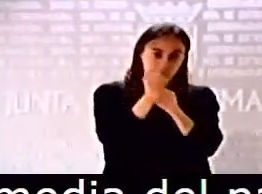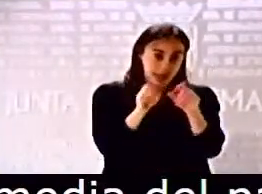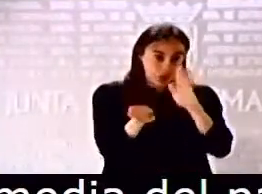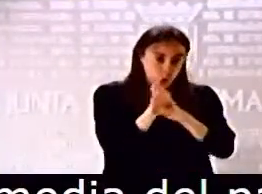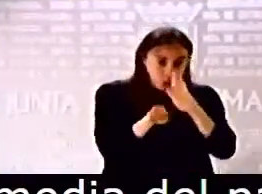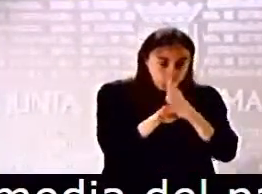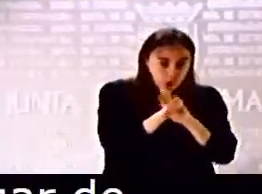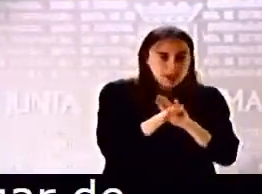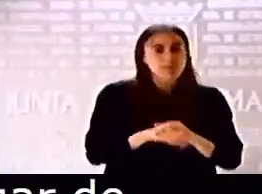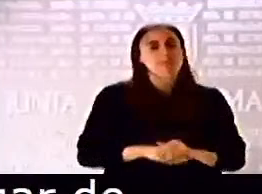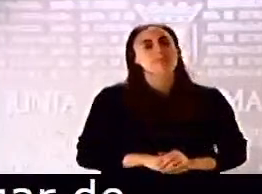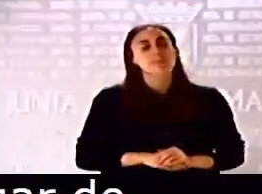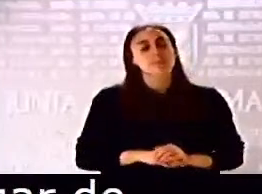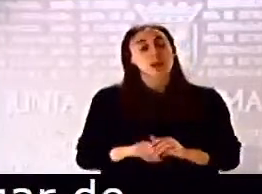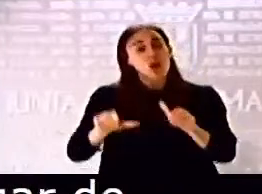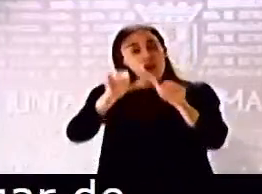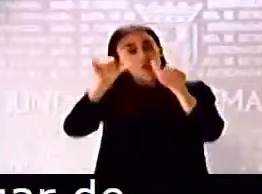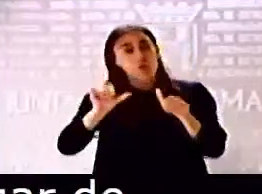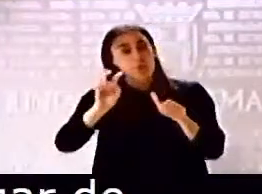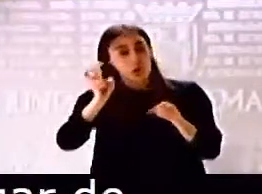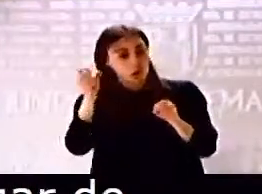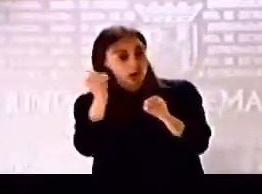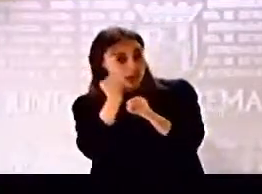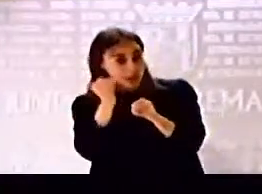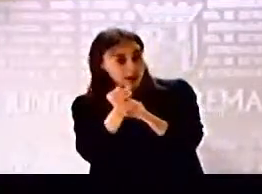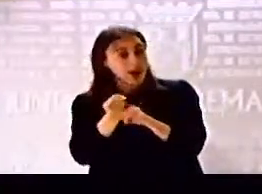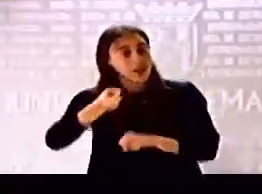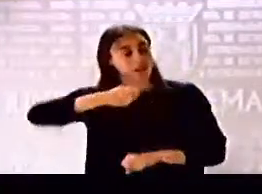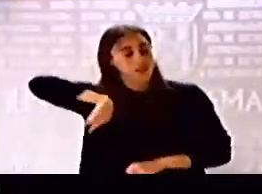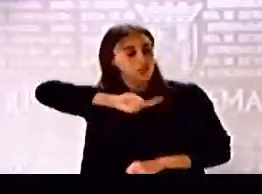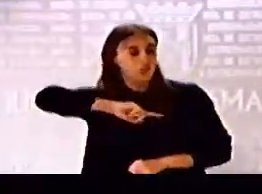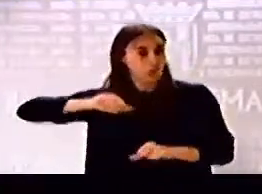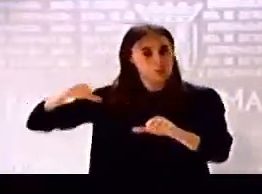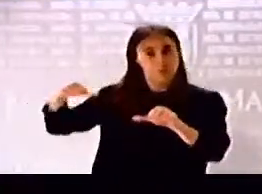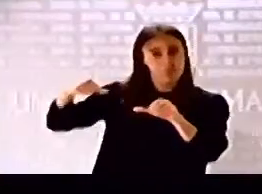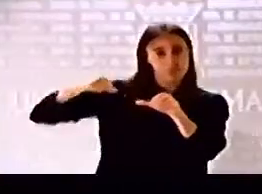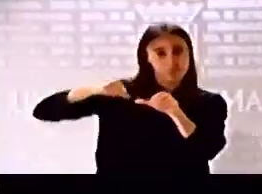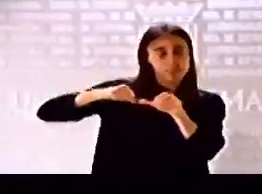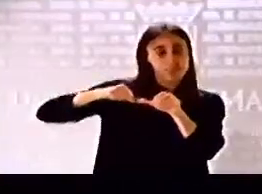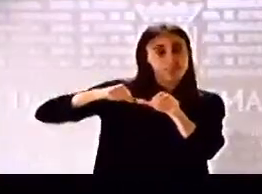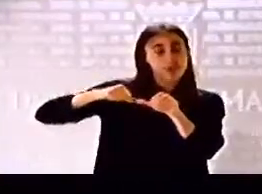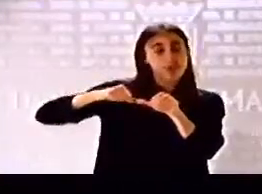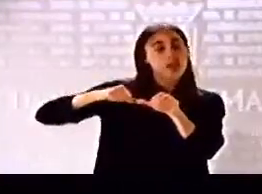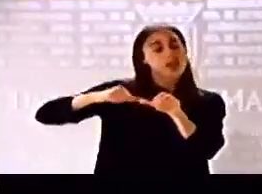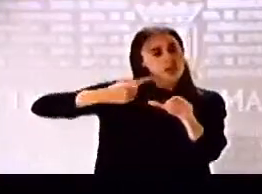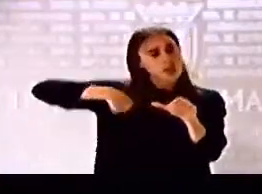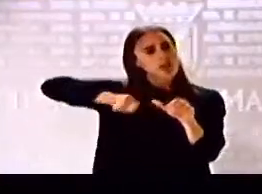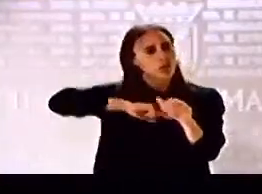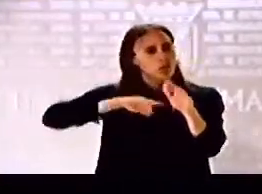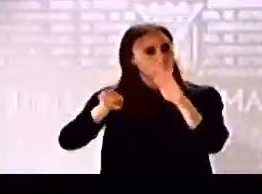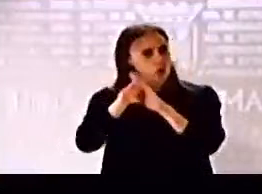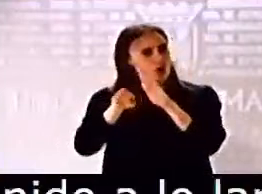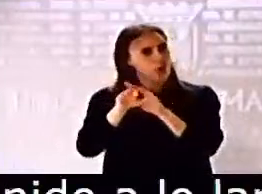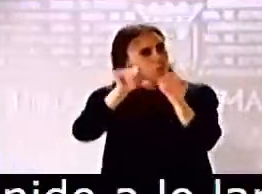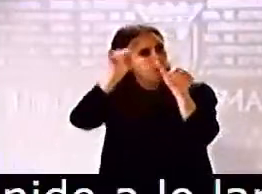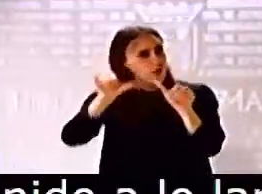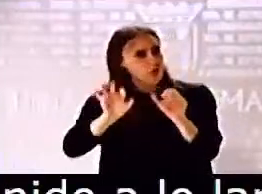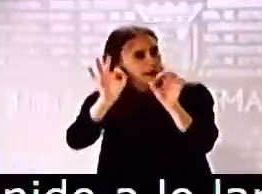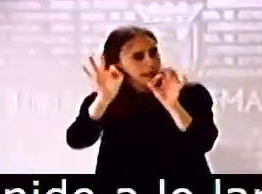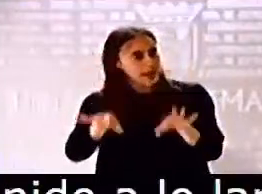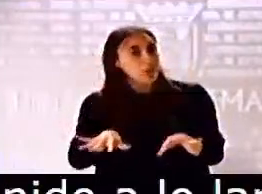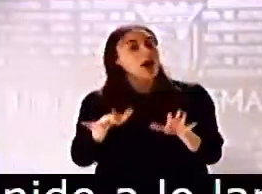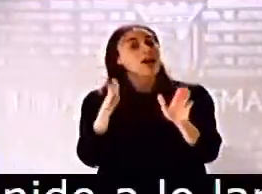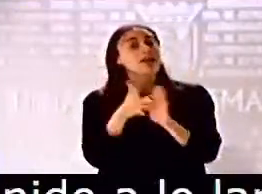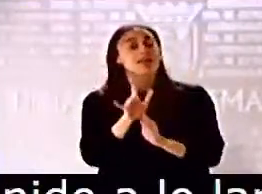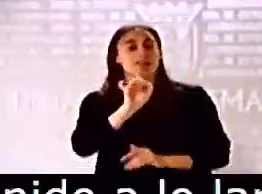La otra forma de trabajar que hemos tenido a lo largo de este tiempo y que seguimos trabajando en esta línea es